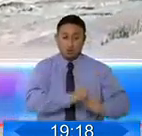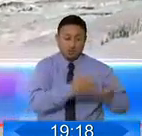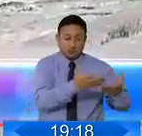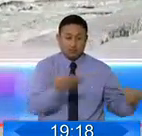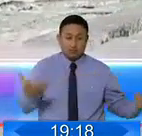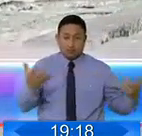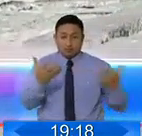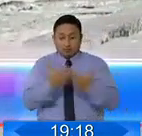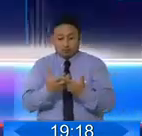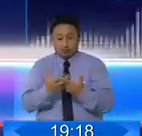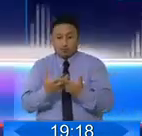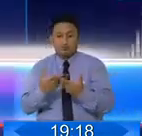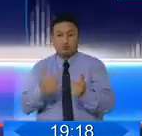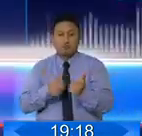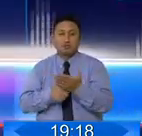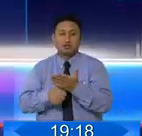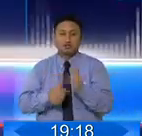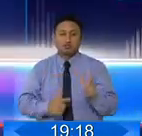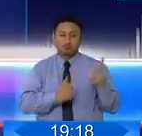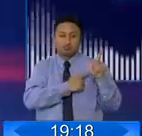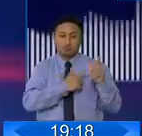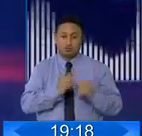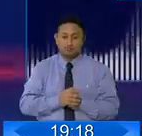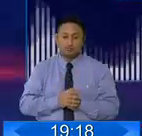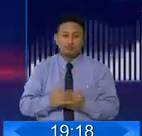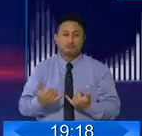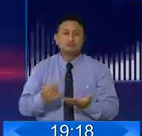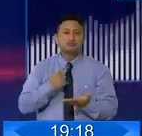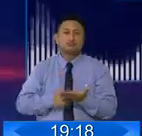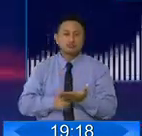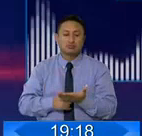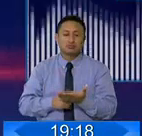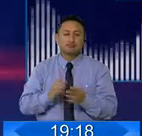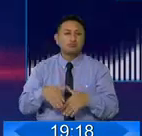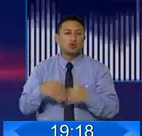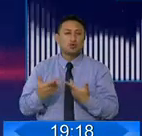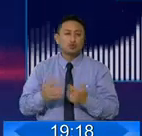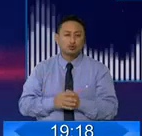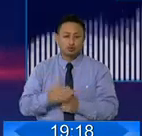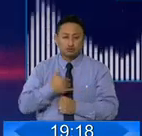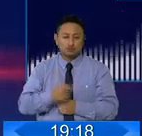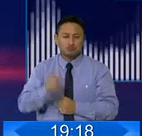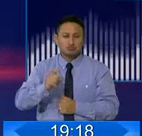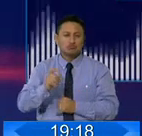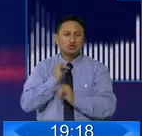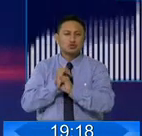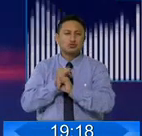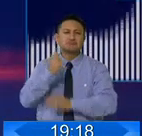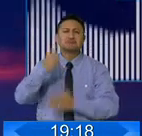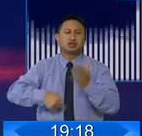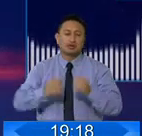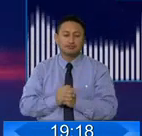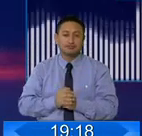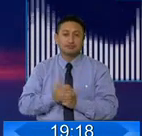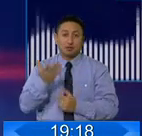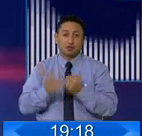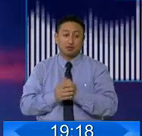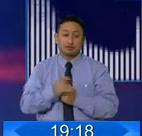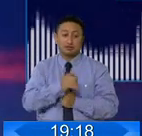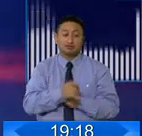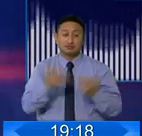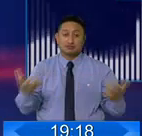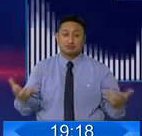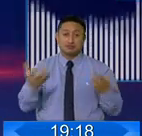trasladarse adecuadamente. La discusión se centra sobre el tipo de institución que necesitamos sin que eso signifique debilitar